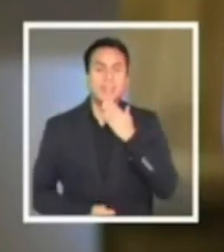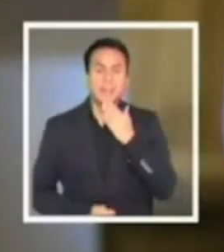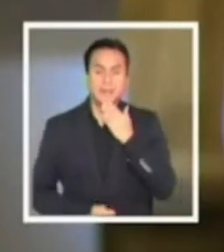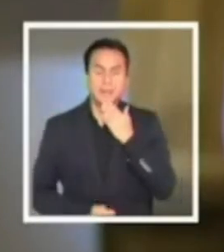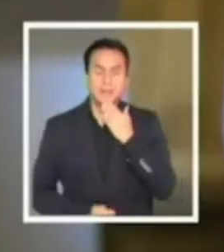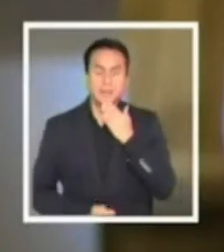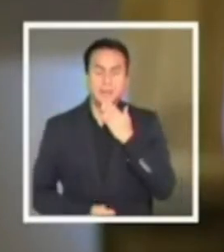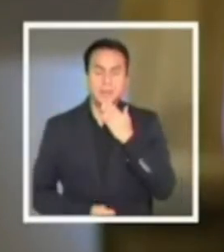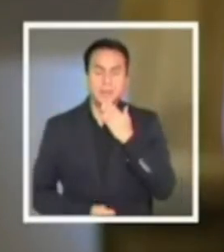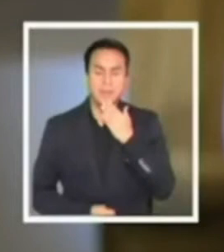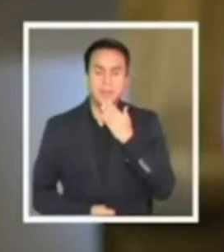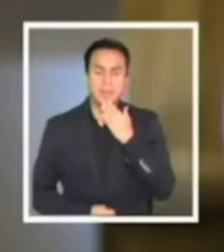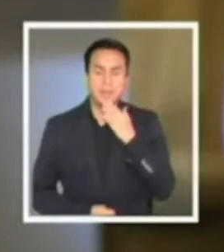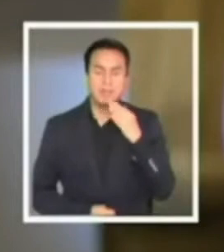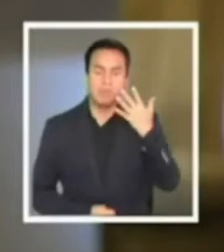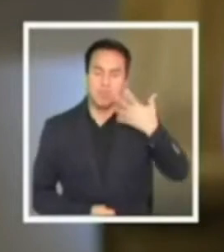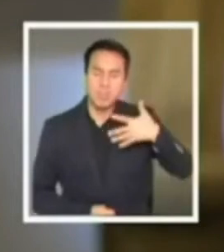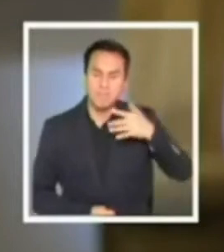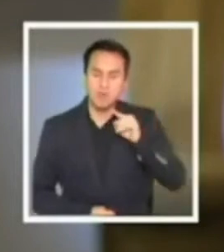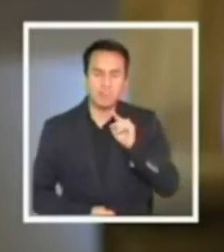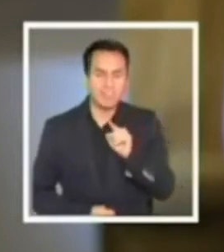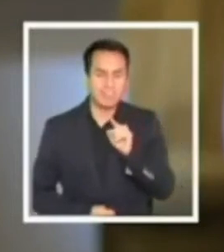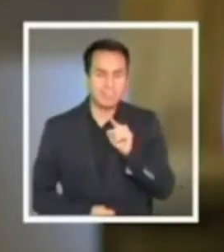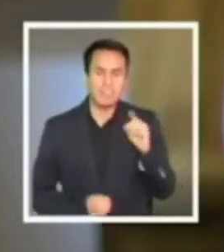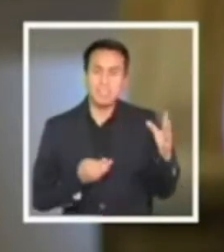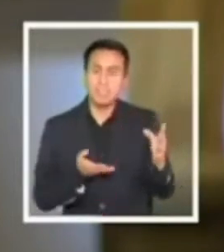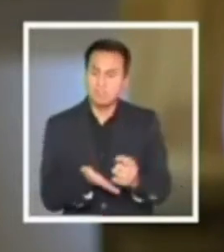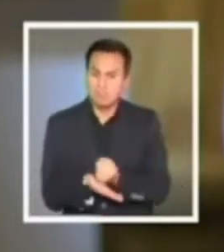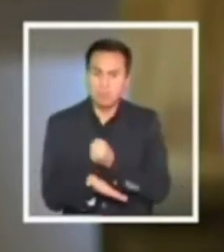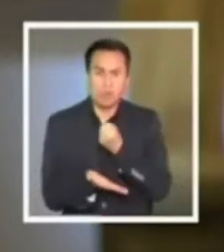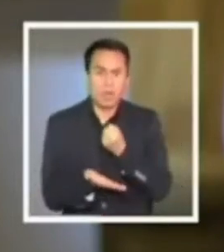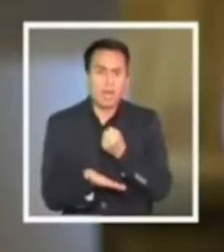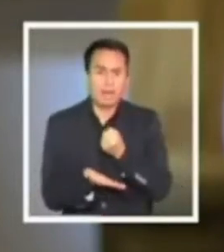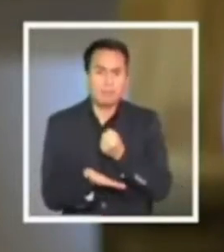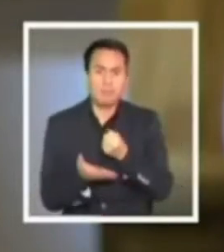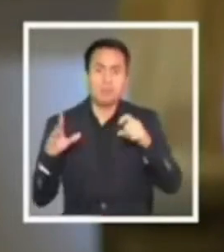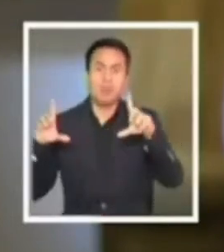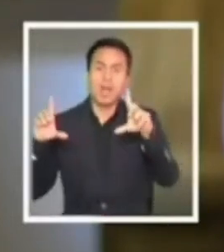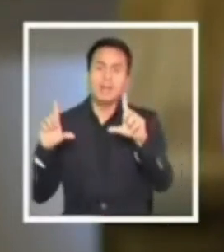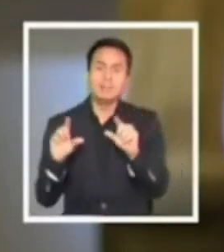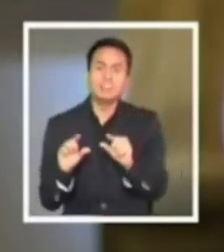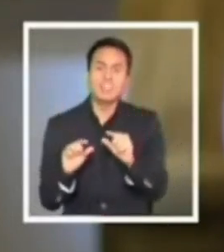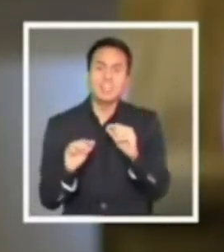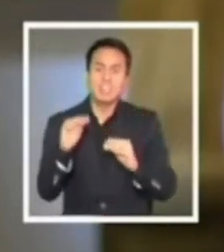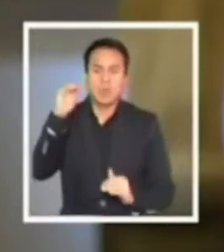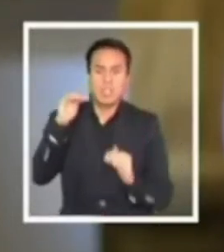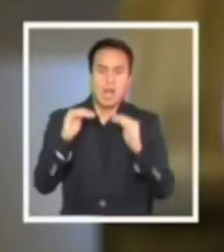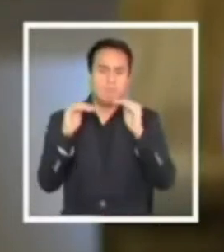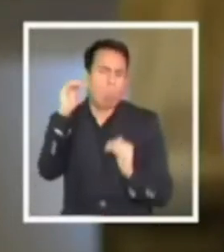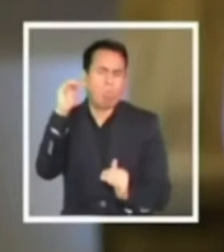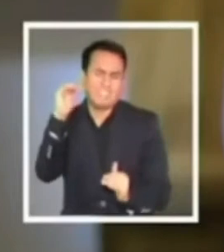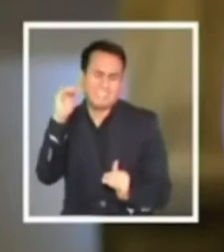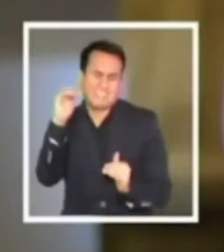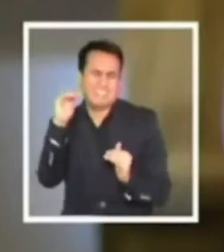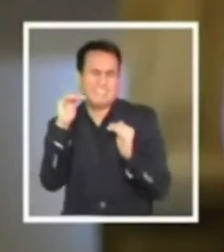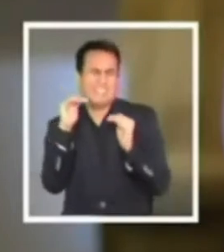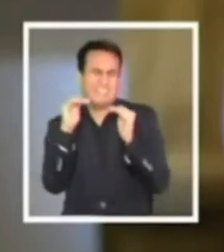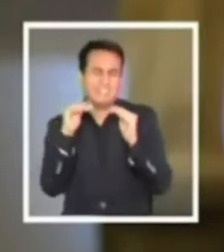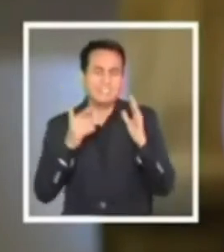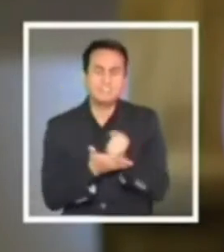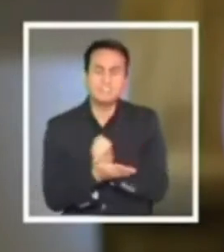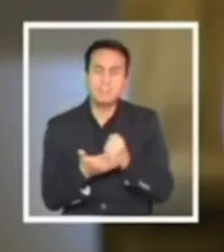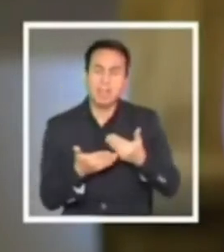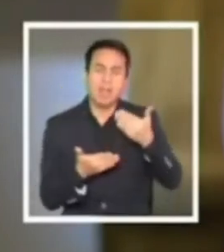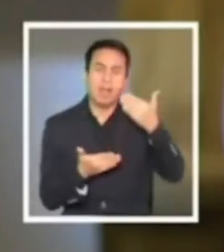También, algo muy importante, hemos logrado reducir la desigualdad, como no